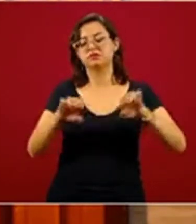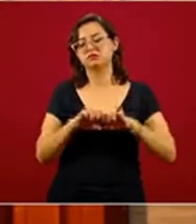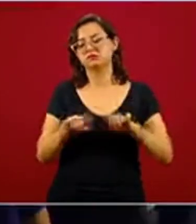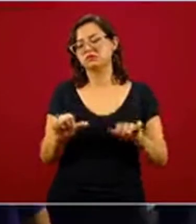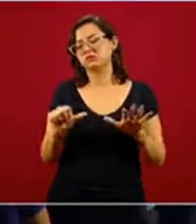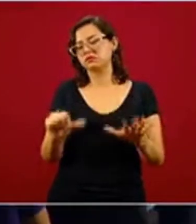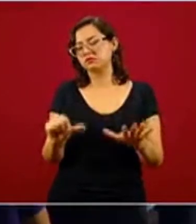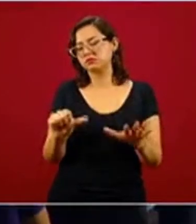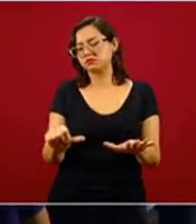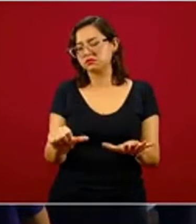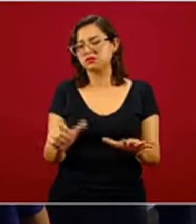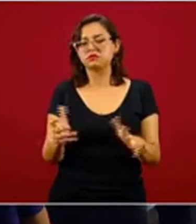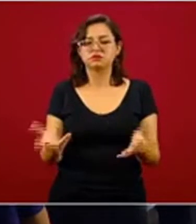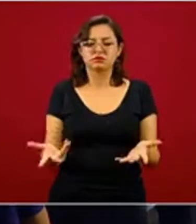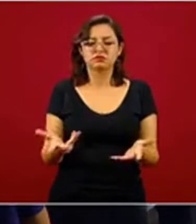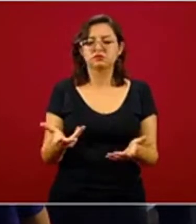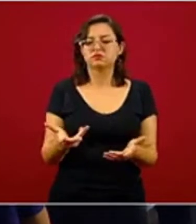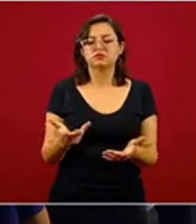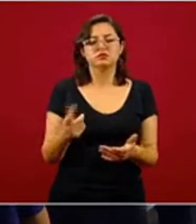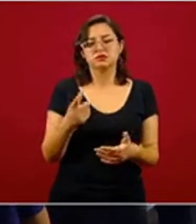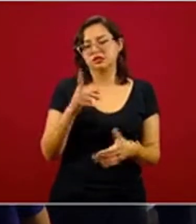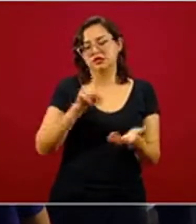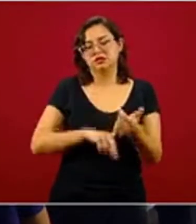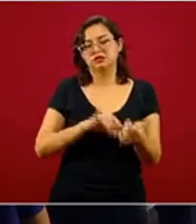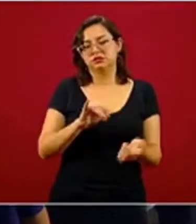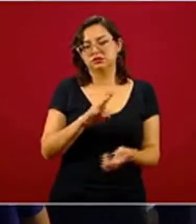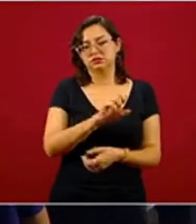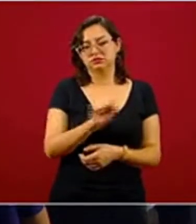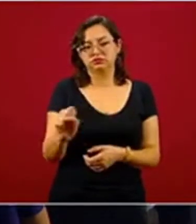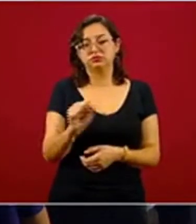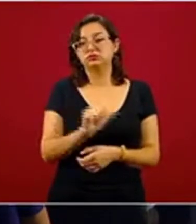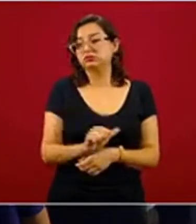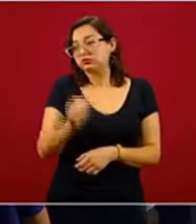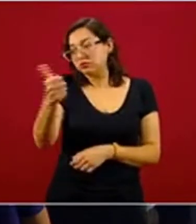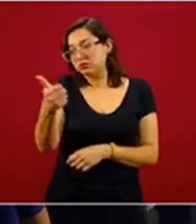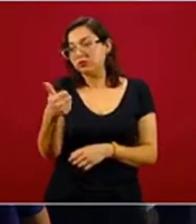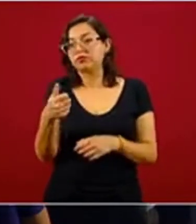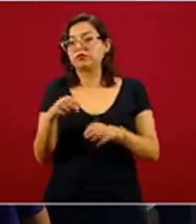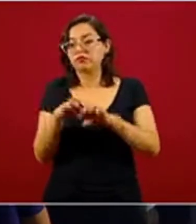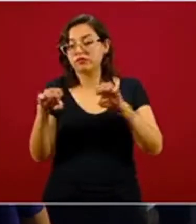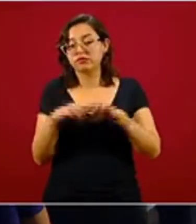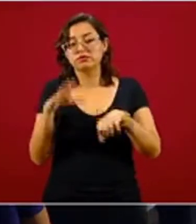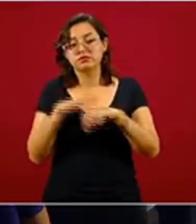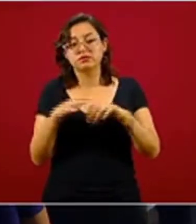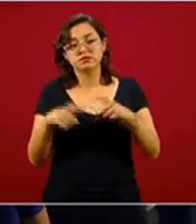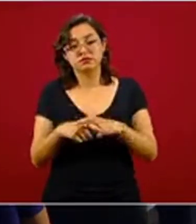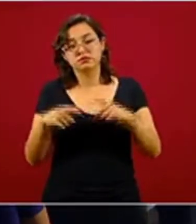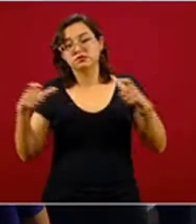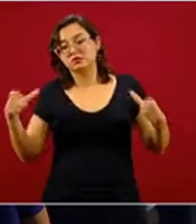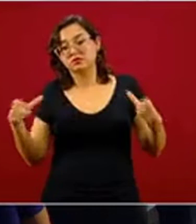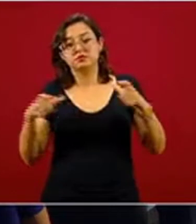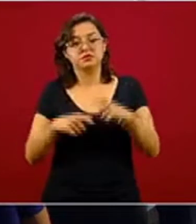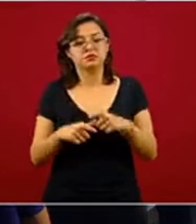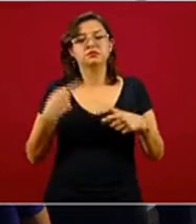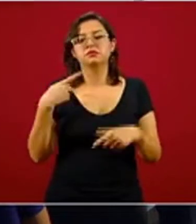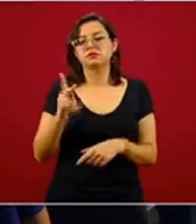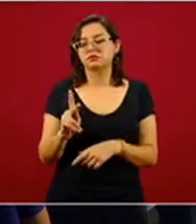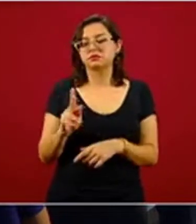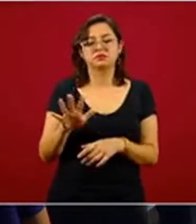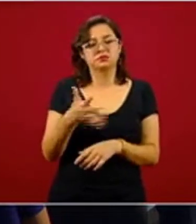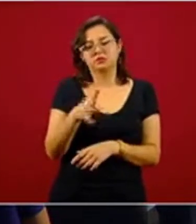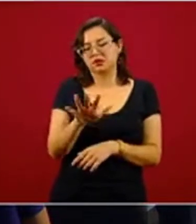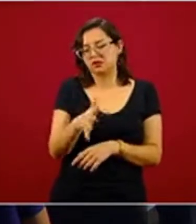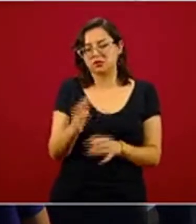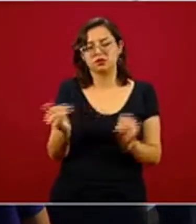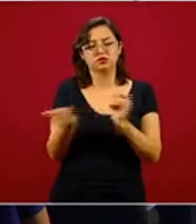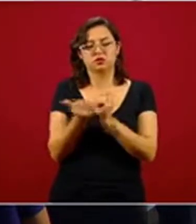la conformación de un equipo COVID tradicional del Seguro Social. Hay instituciones que tienen un poco más o un poco menos de personal, pero están en alrededor de ese número.